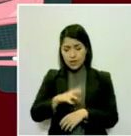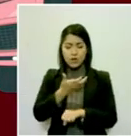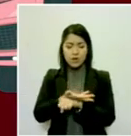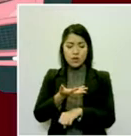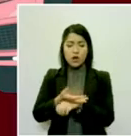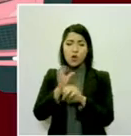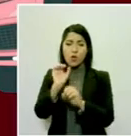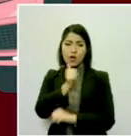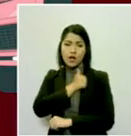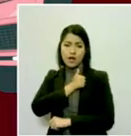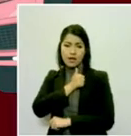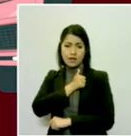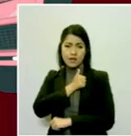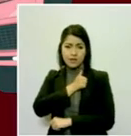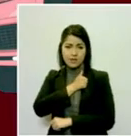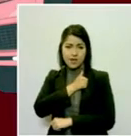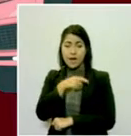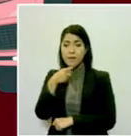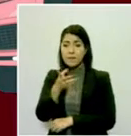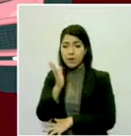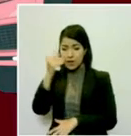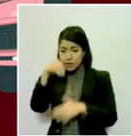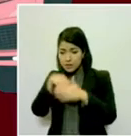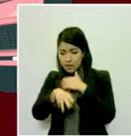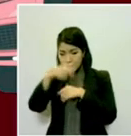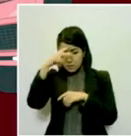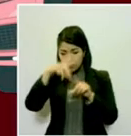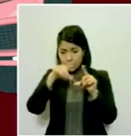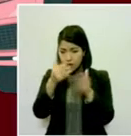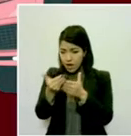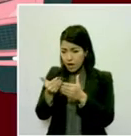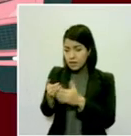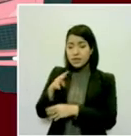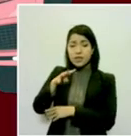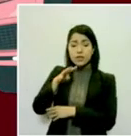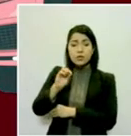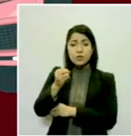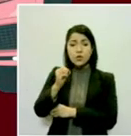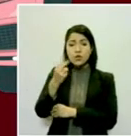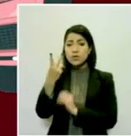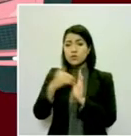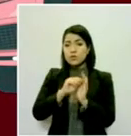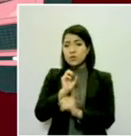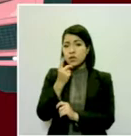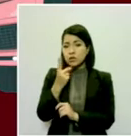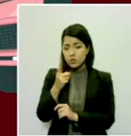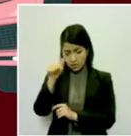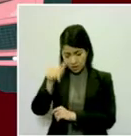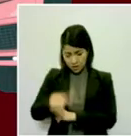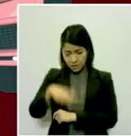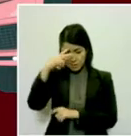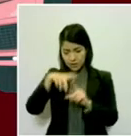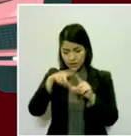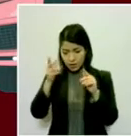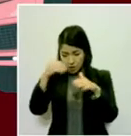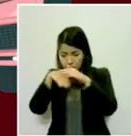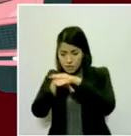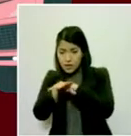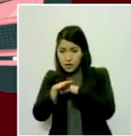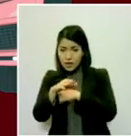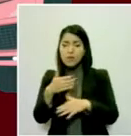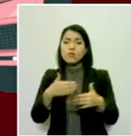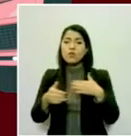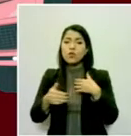Canadá, ingresados antes del 19 de octubre del 2021 al país, que sean del